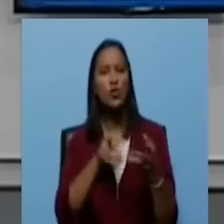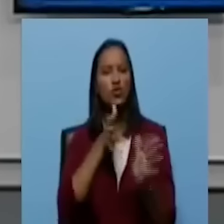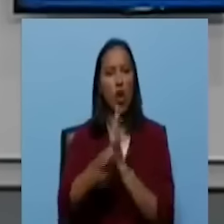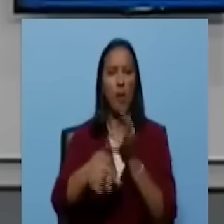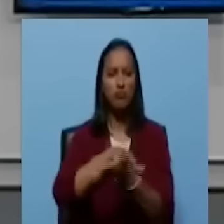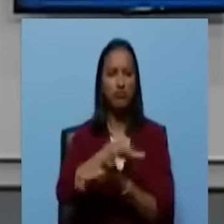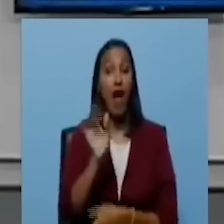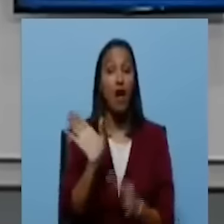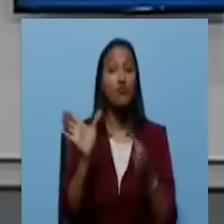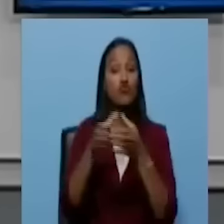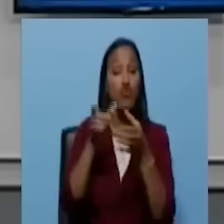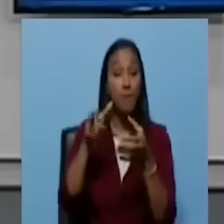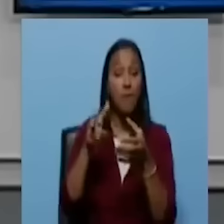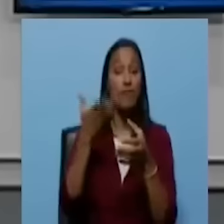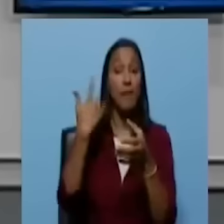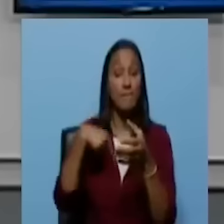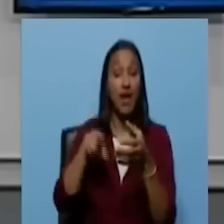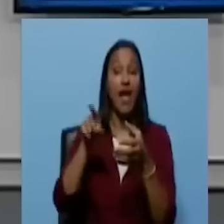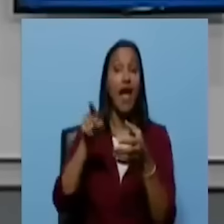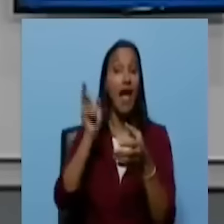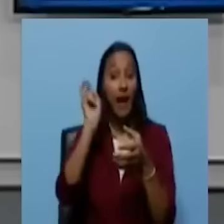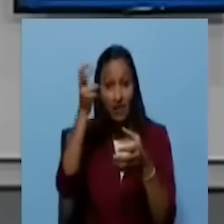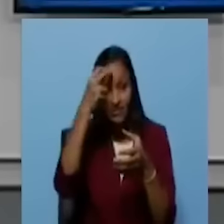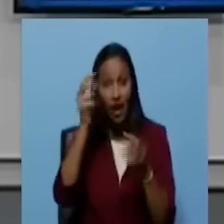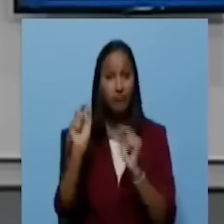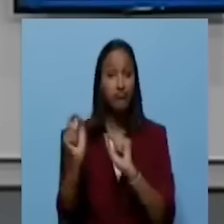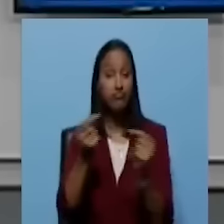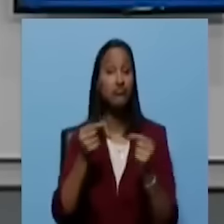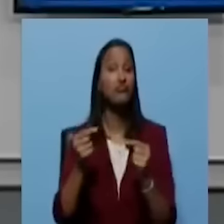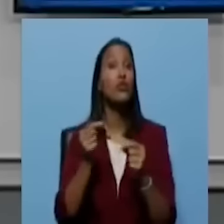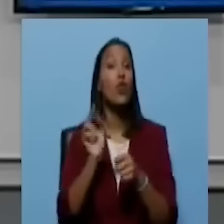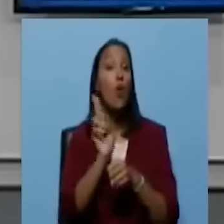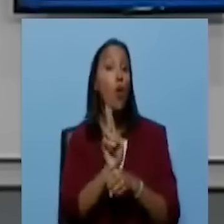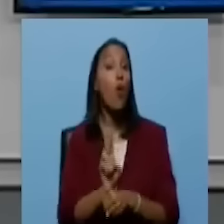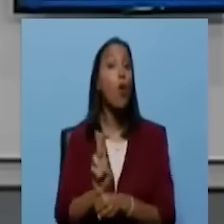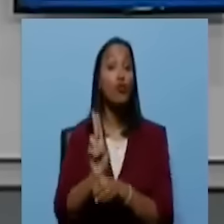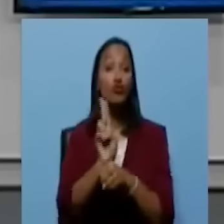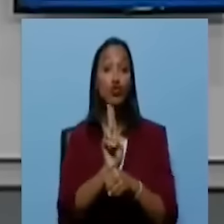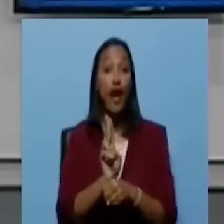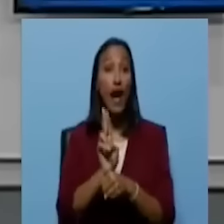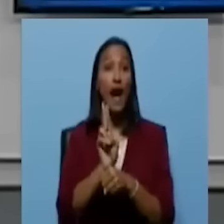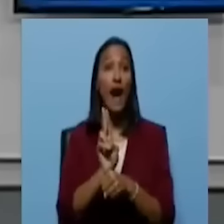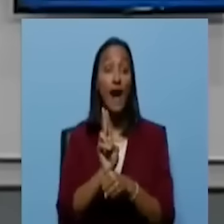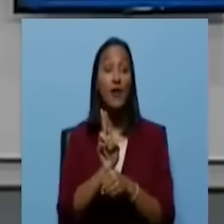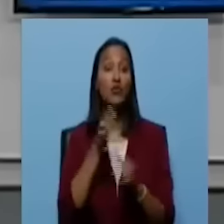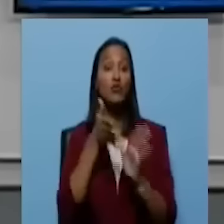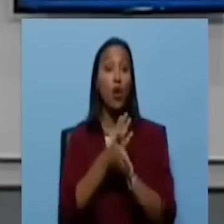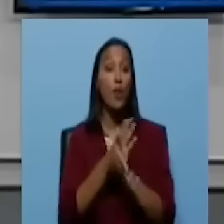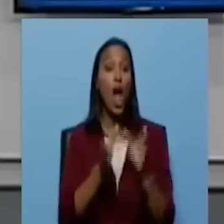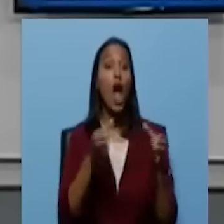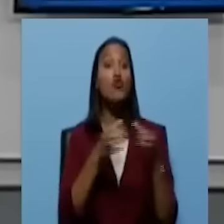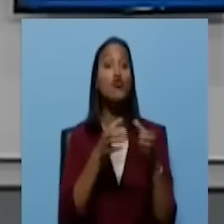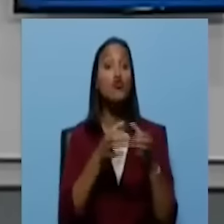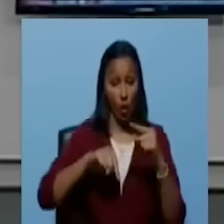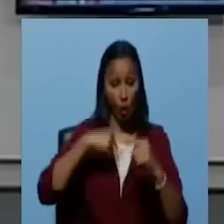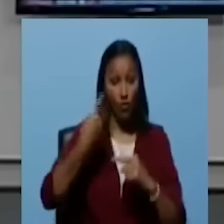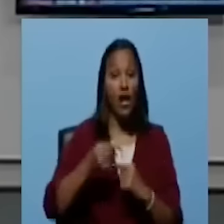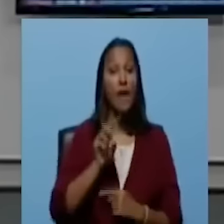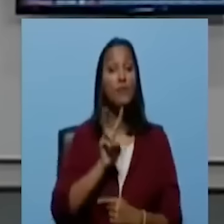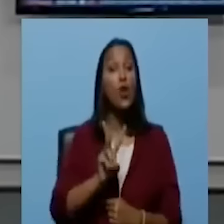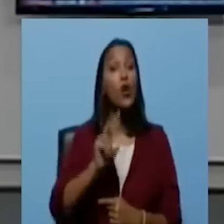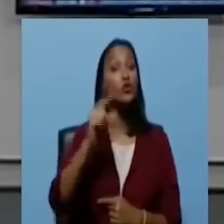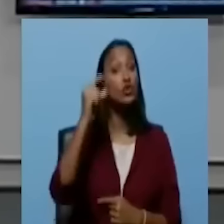sangre en nuestro país. Usaron e instrumentalizaron grupos de delincuencia organizada.